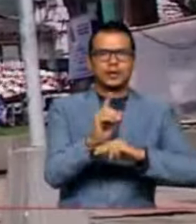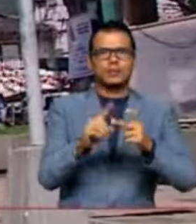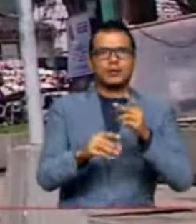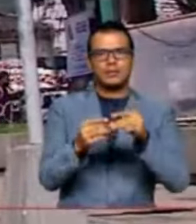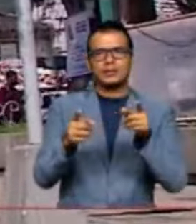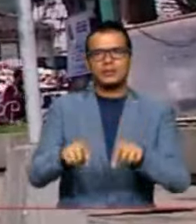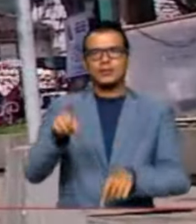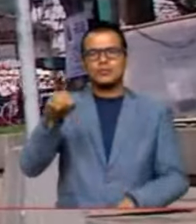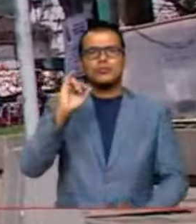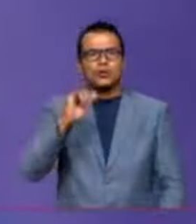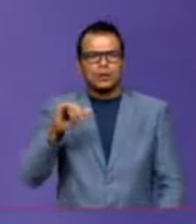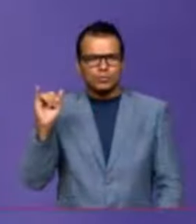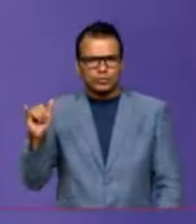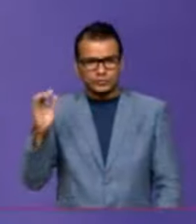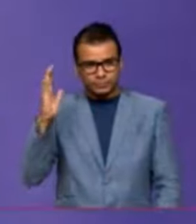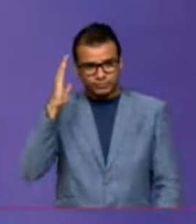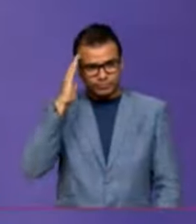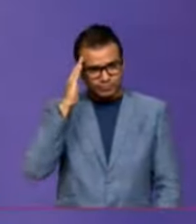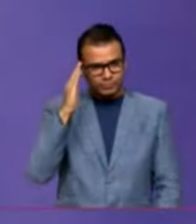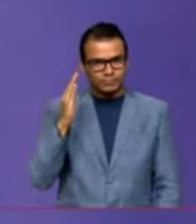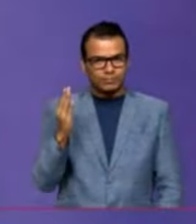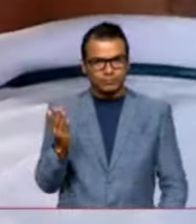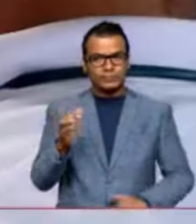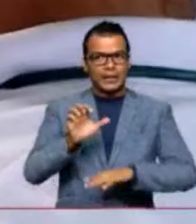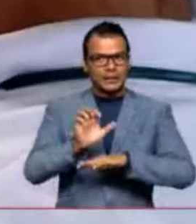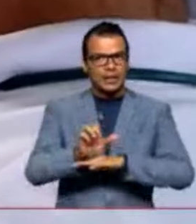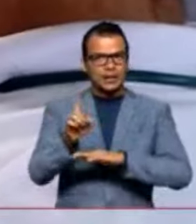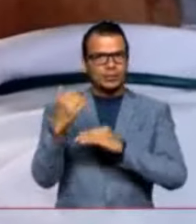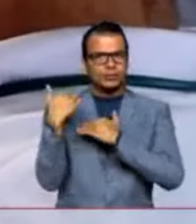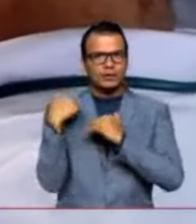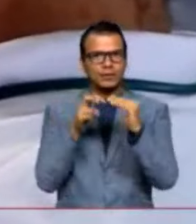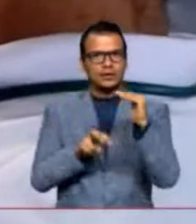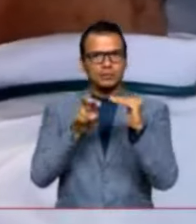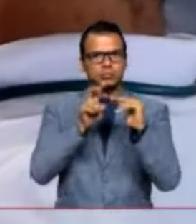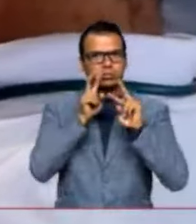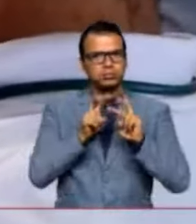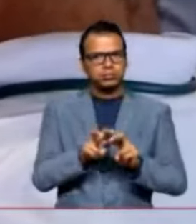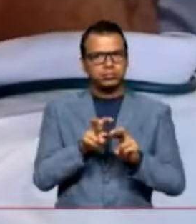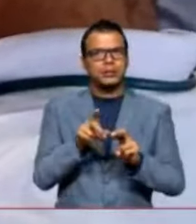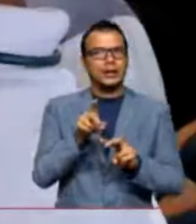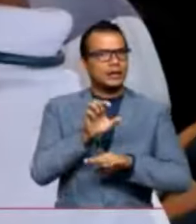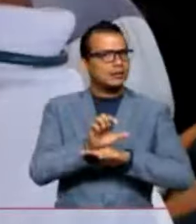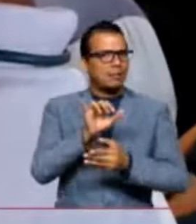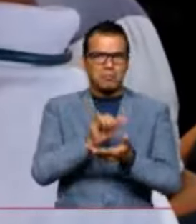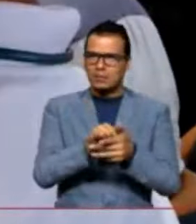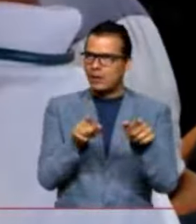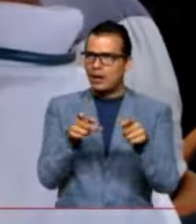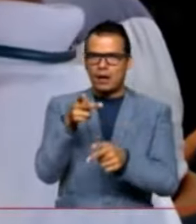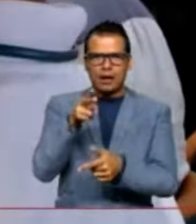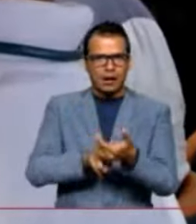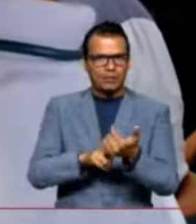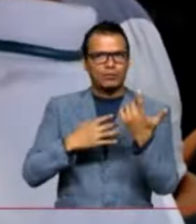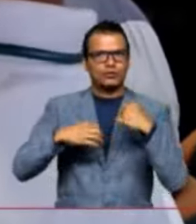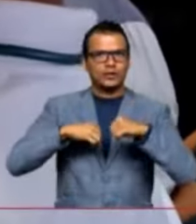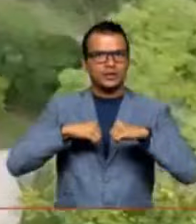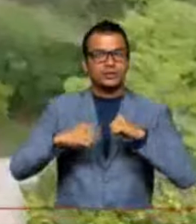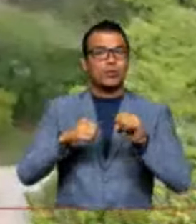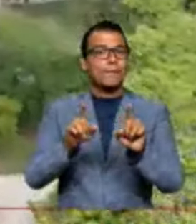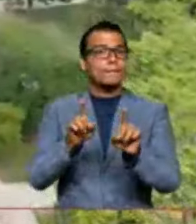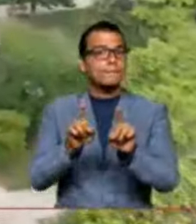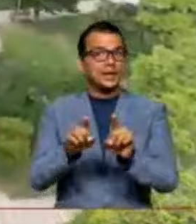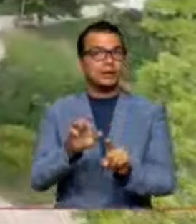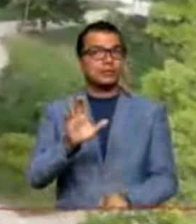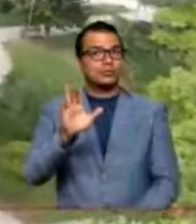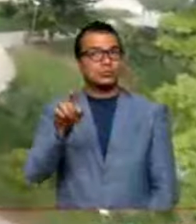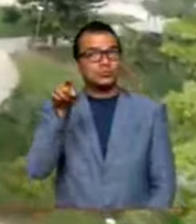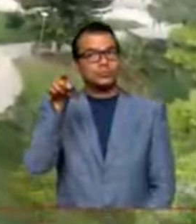jamundí teniendo en cuenta que el mismo gestor catastral pero en el campo investigativos encontramos por ejemplo que en la ejecución de uno de